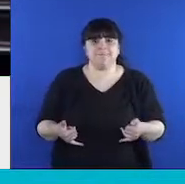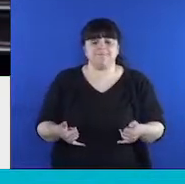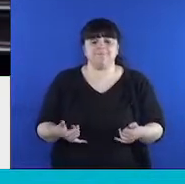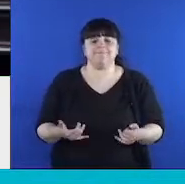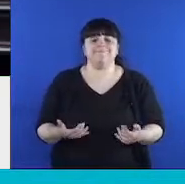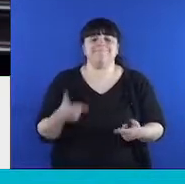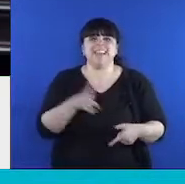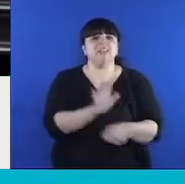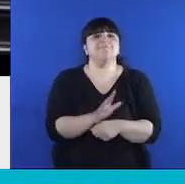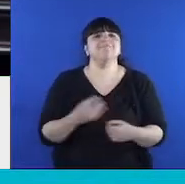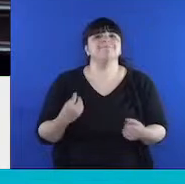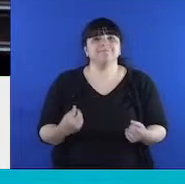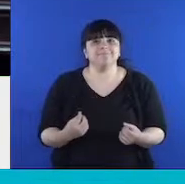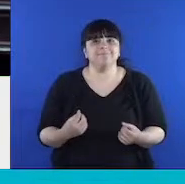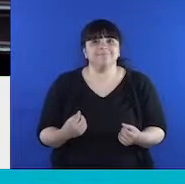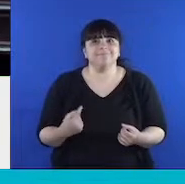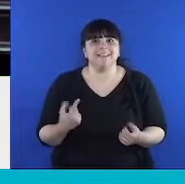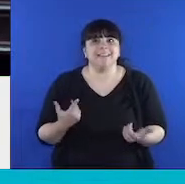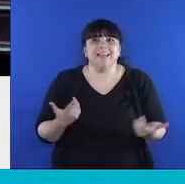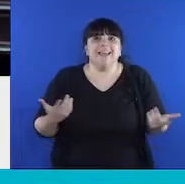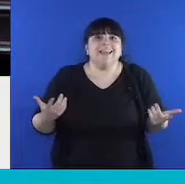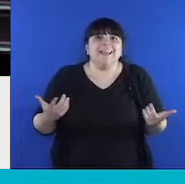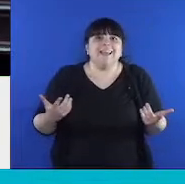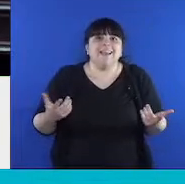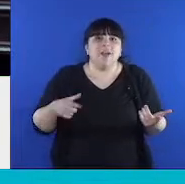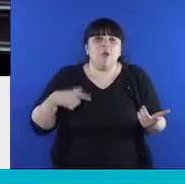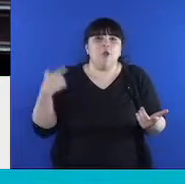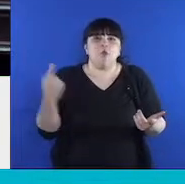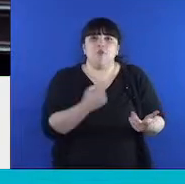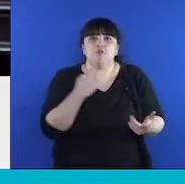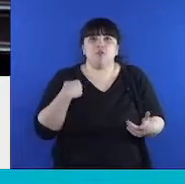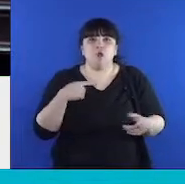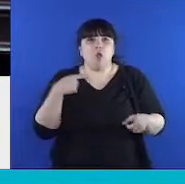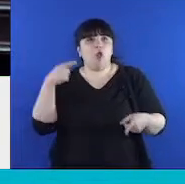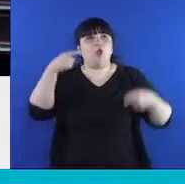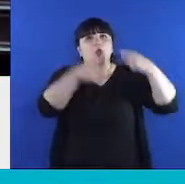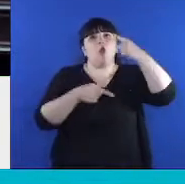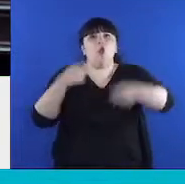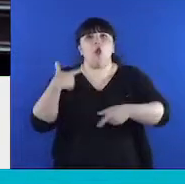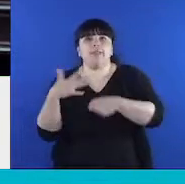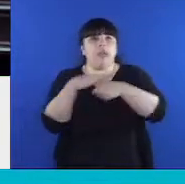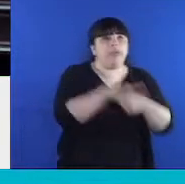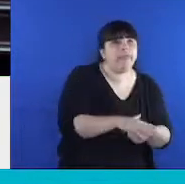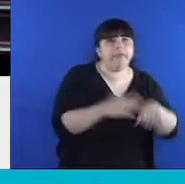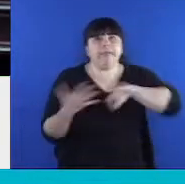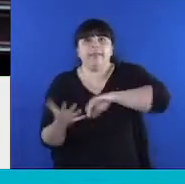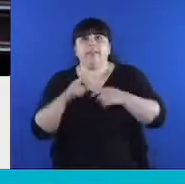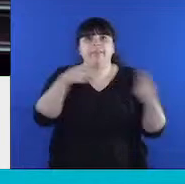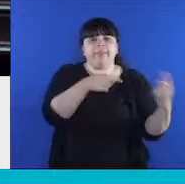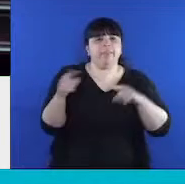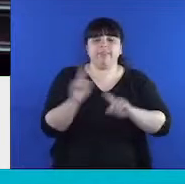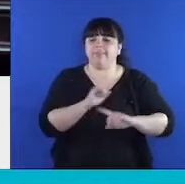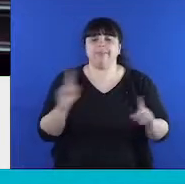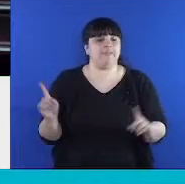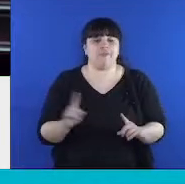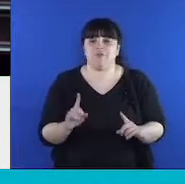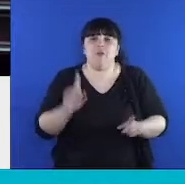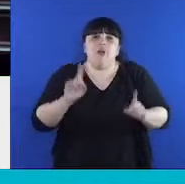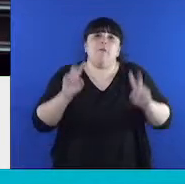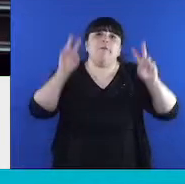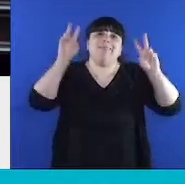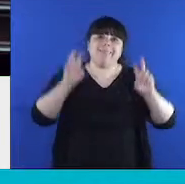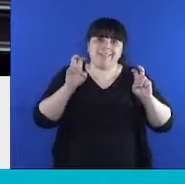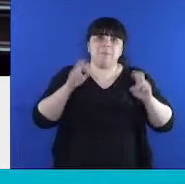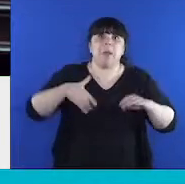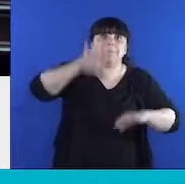hay obstruccionismo, sino que hay temas que generan mayor consenso que otros, y la verdad que son temas que para